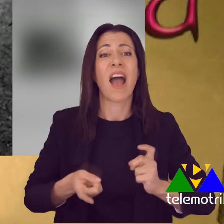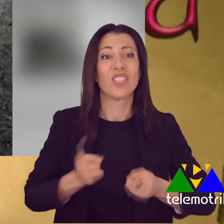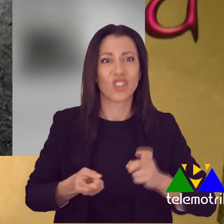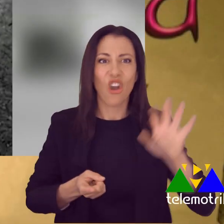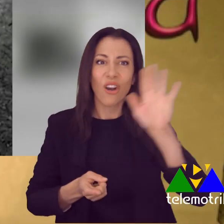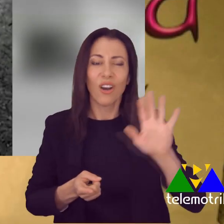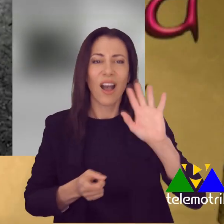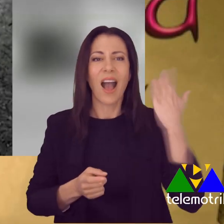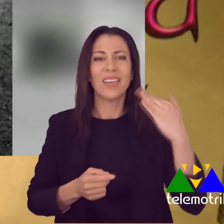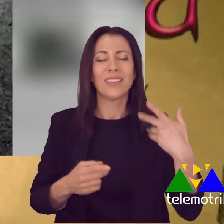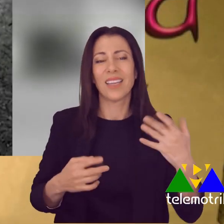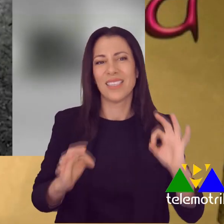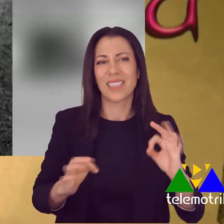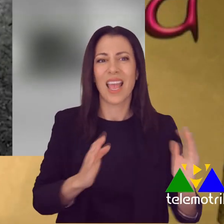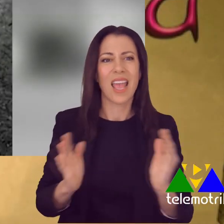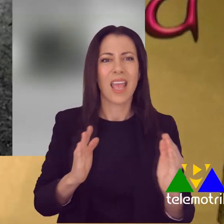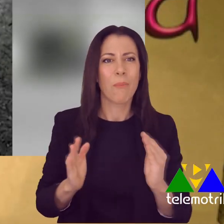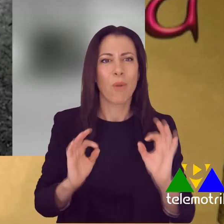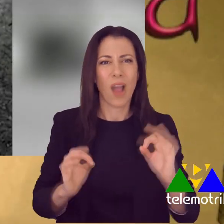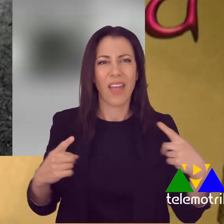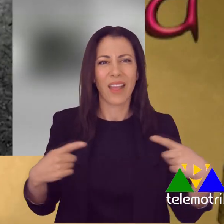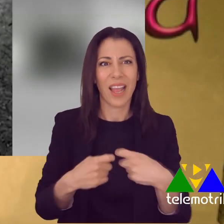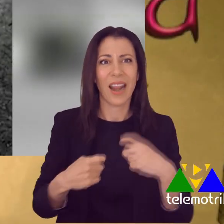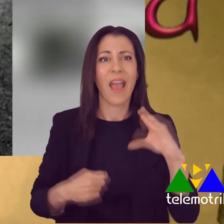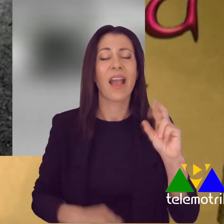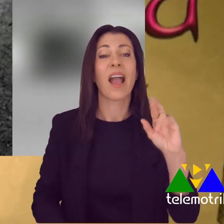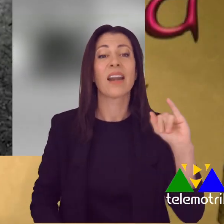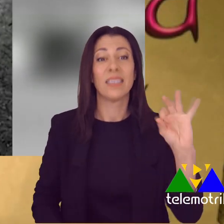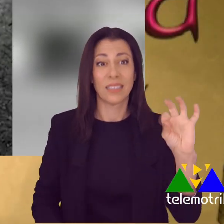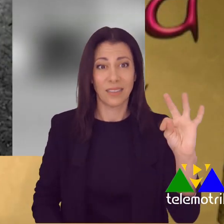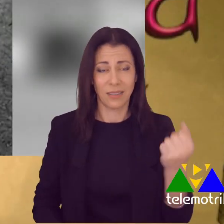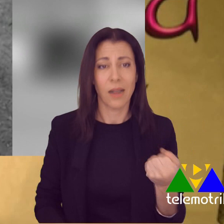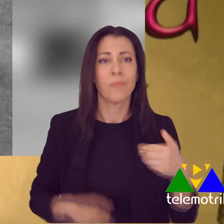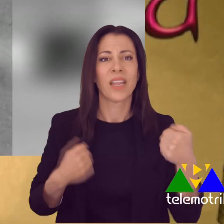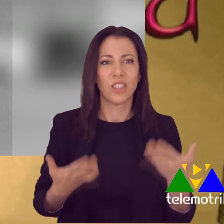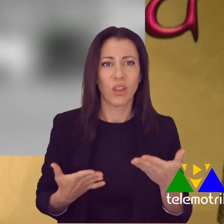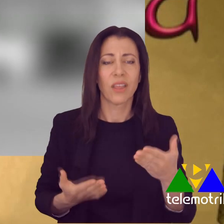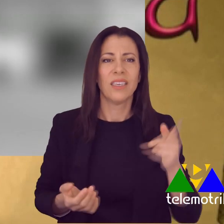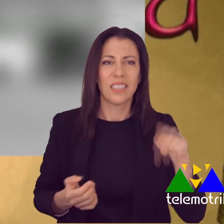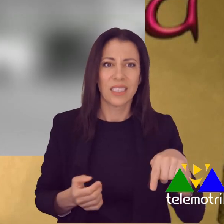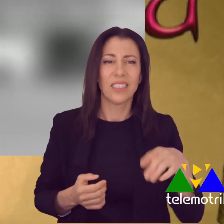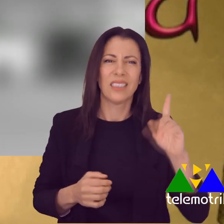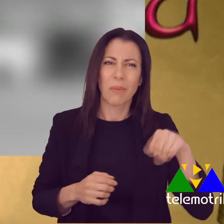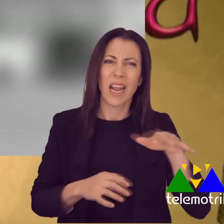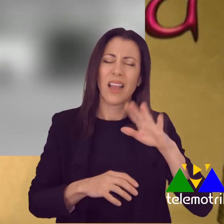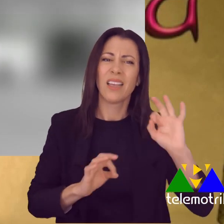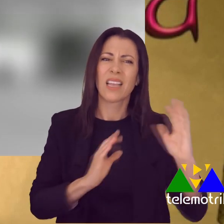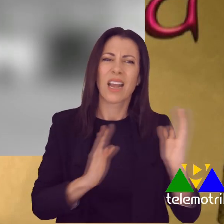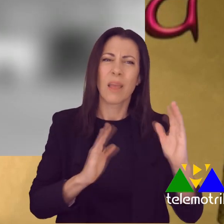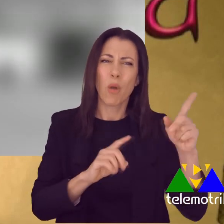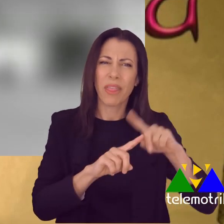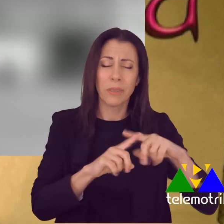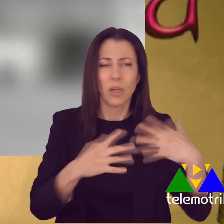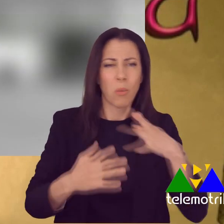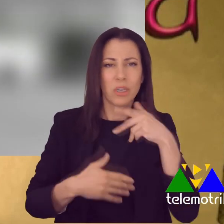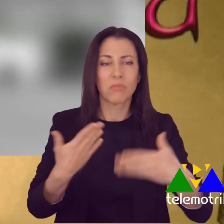después de las guerras carlistas. Que uno de ellos fue hasta mariscal, que lo vimos cuando hicimos el programa del cementerio. Por eso era el